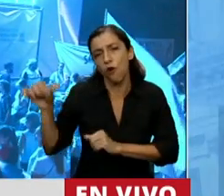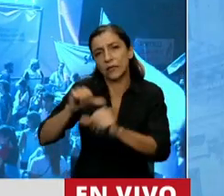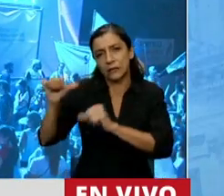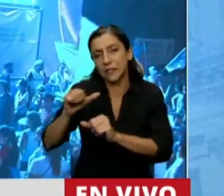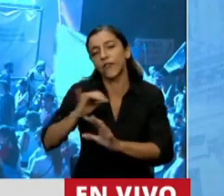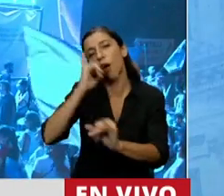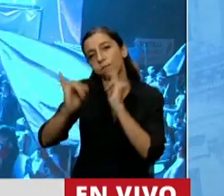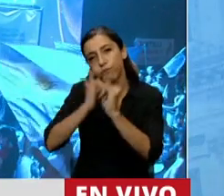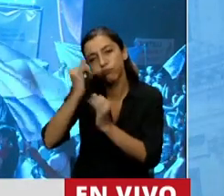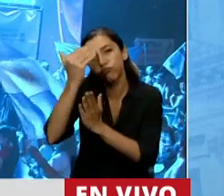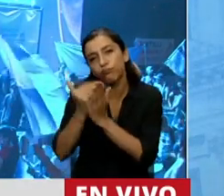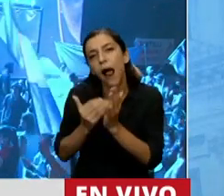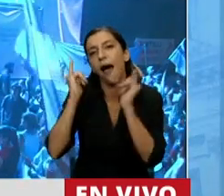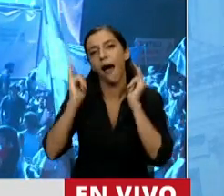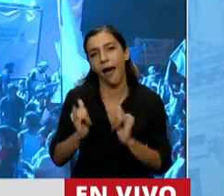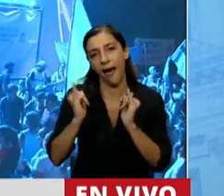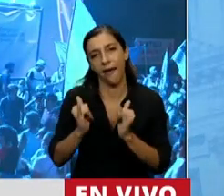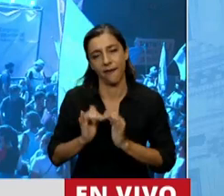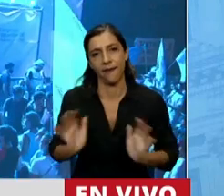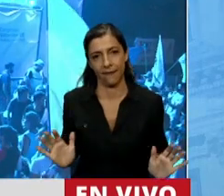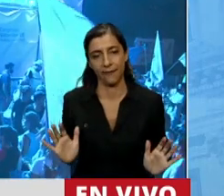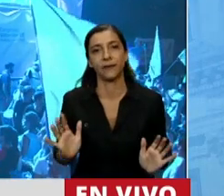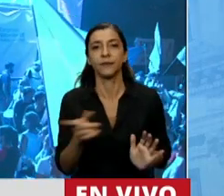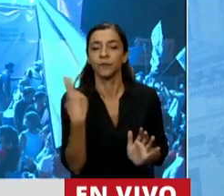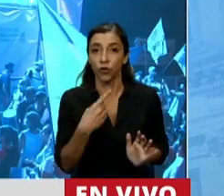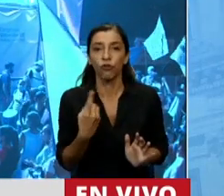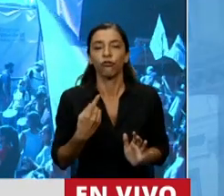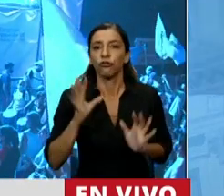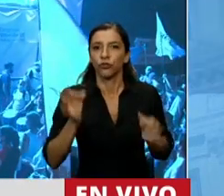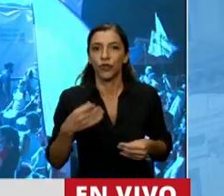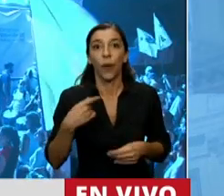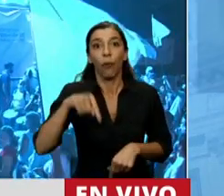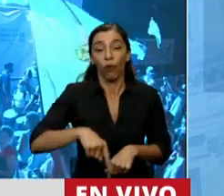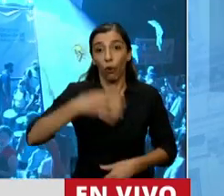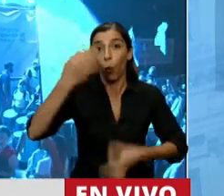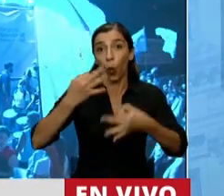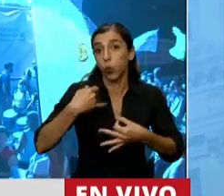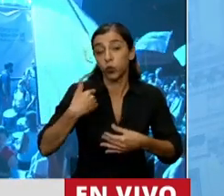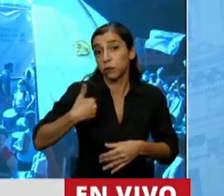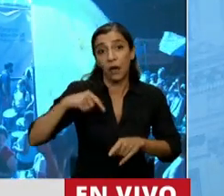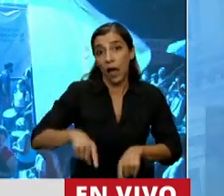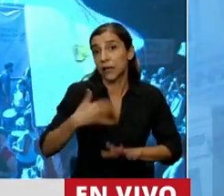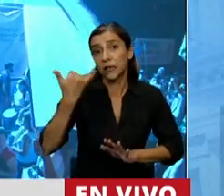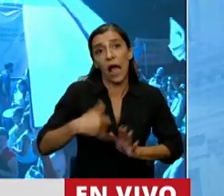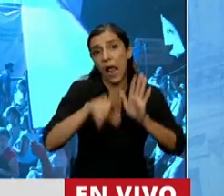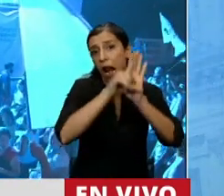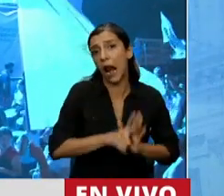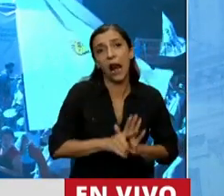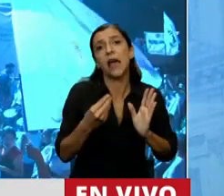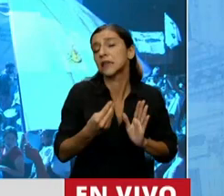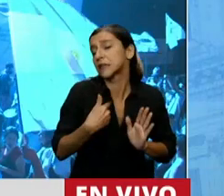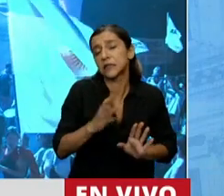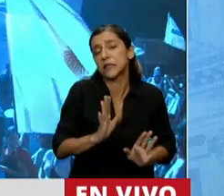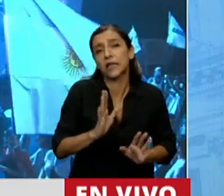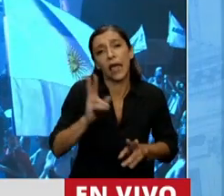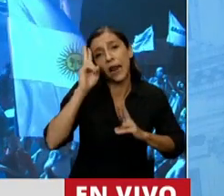científico, estamos en condiciones de afirmar que el ordenamiento jurídico argentino ha tomado posición por la existencia de la